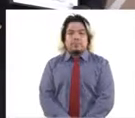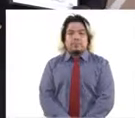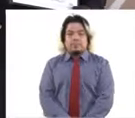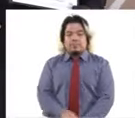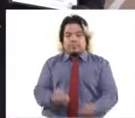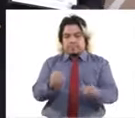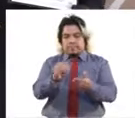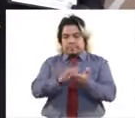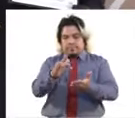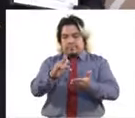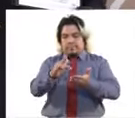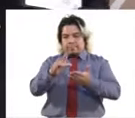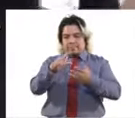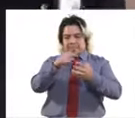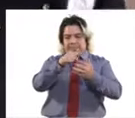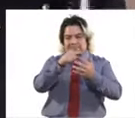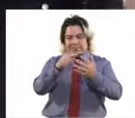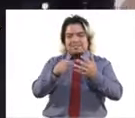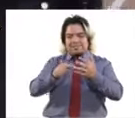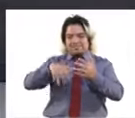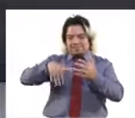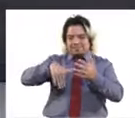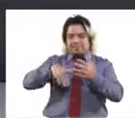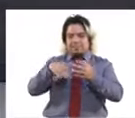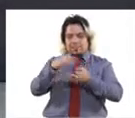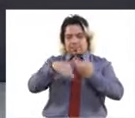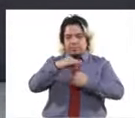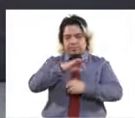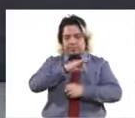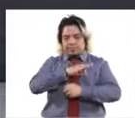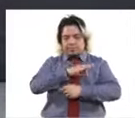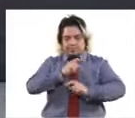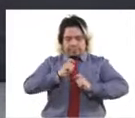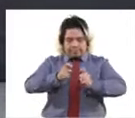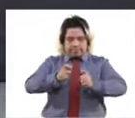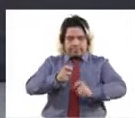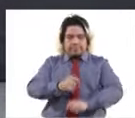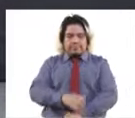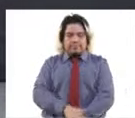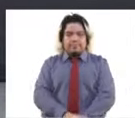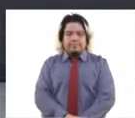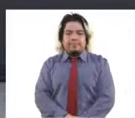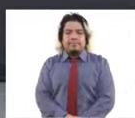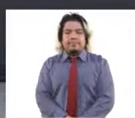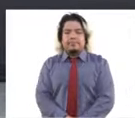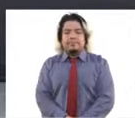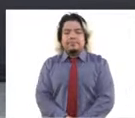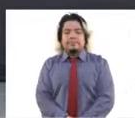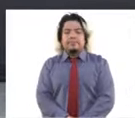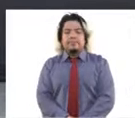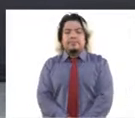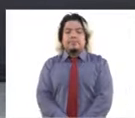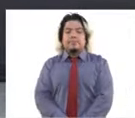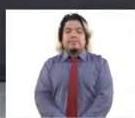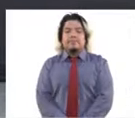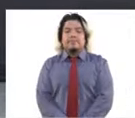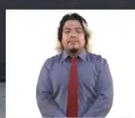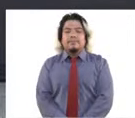Muchas gracias y muchas, muchas felicidades.